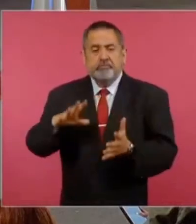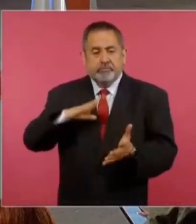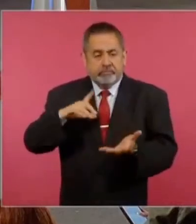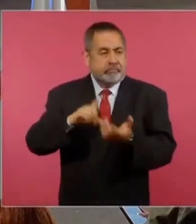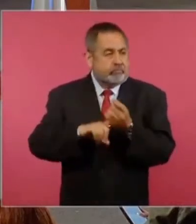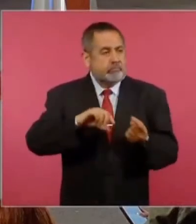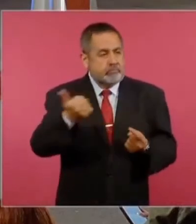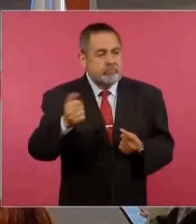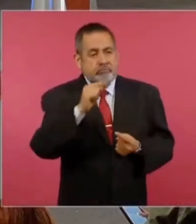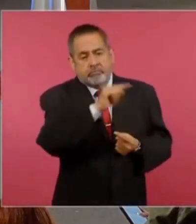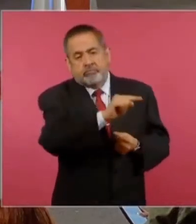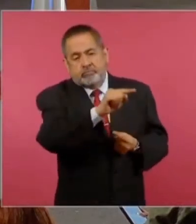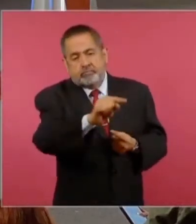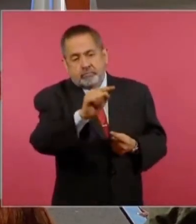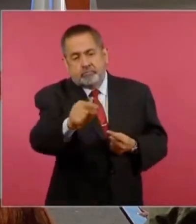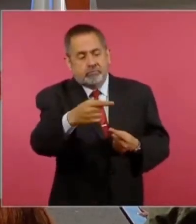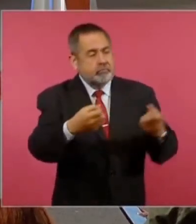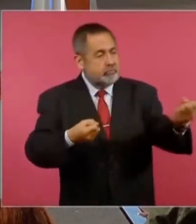de compensación,